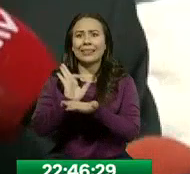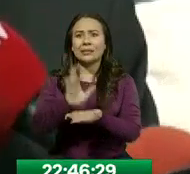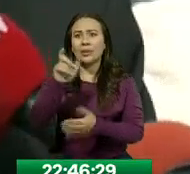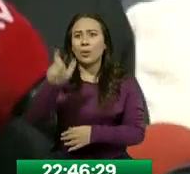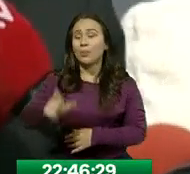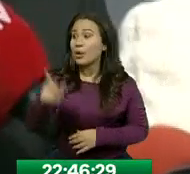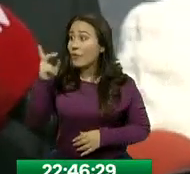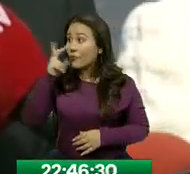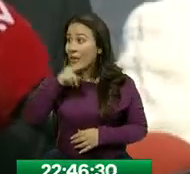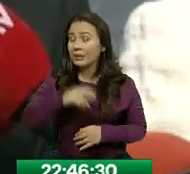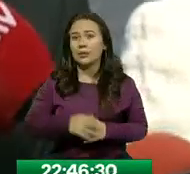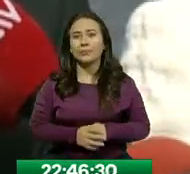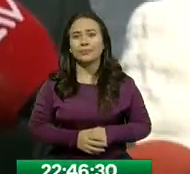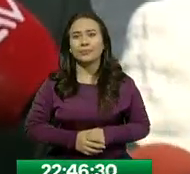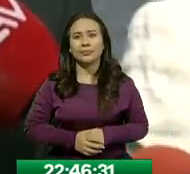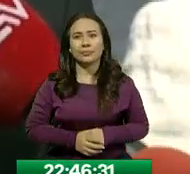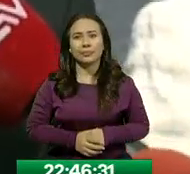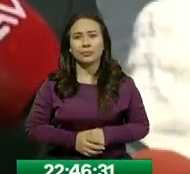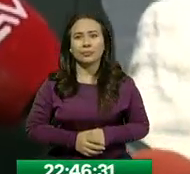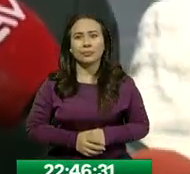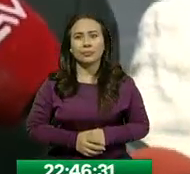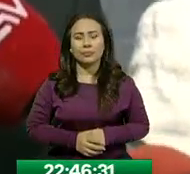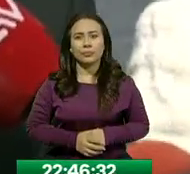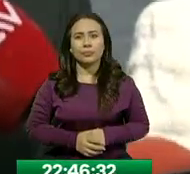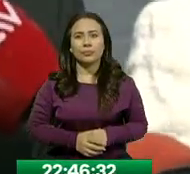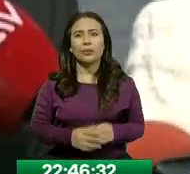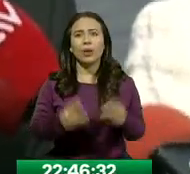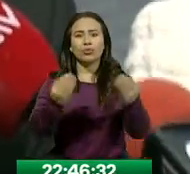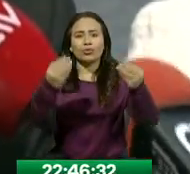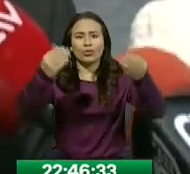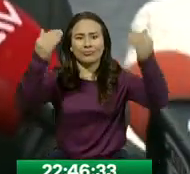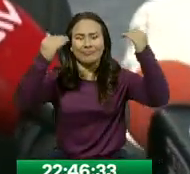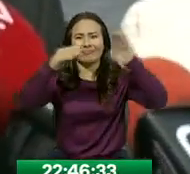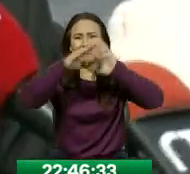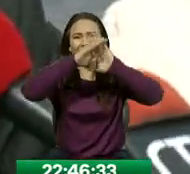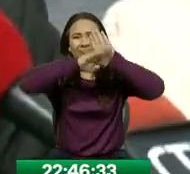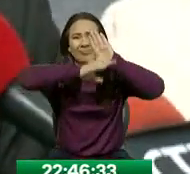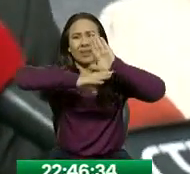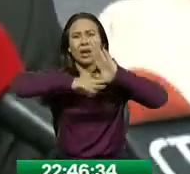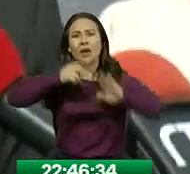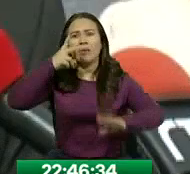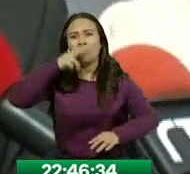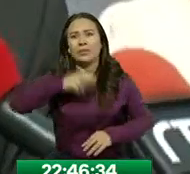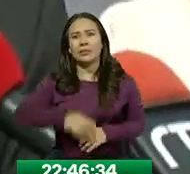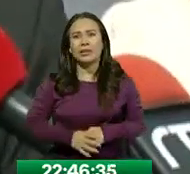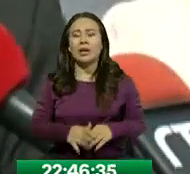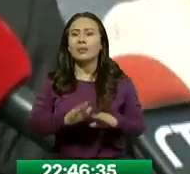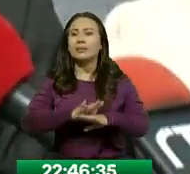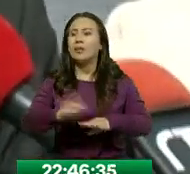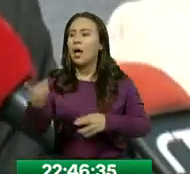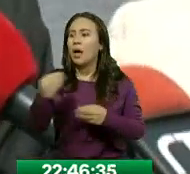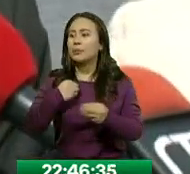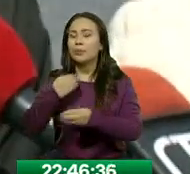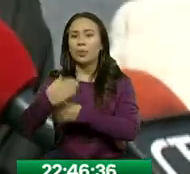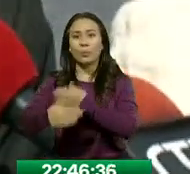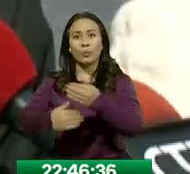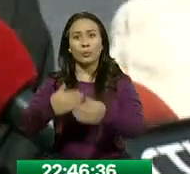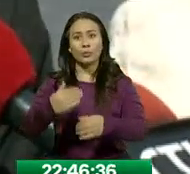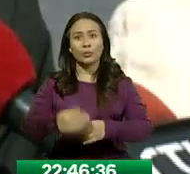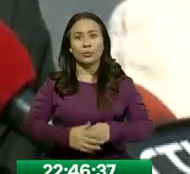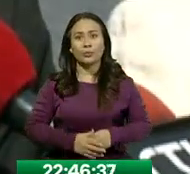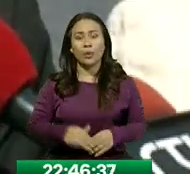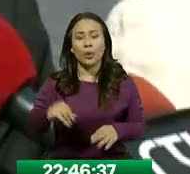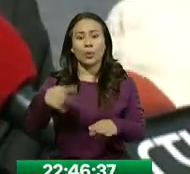falsos. Se nos juzgó con un montón de piezas ilegales obtenidas durante el proceso